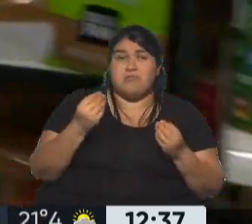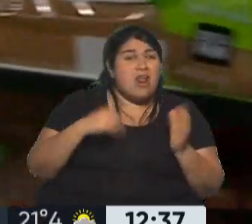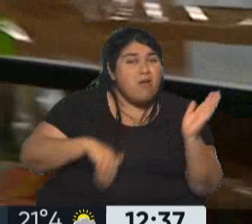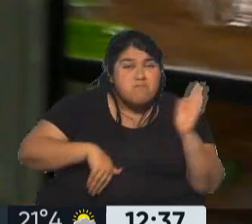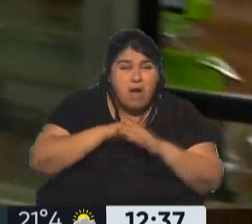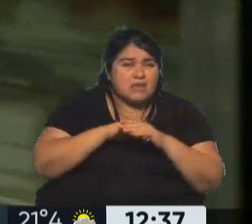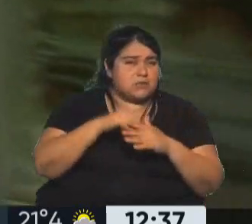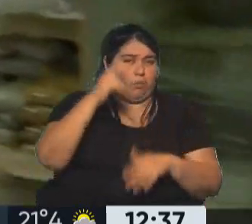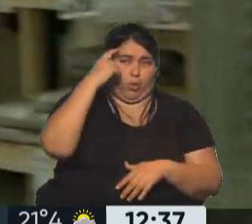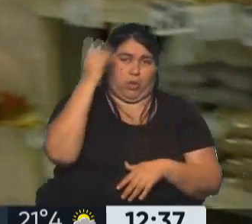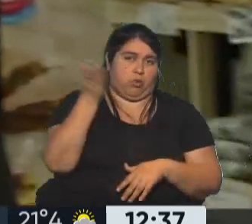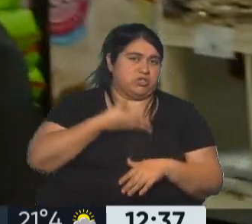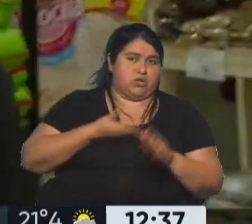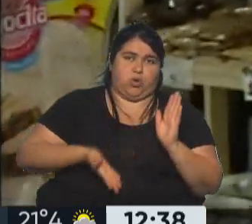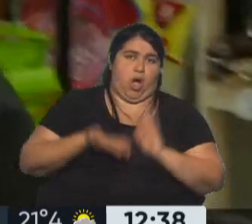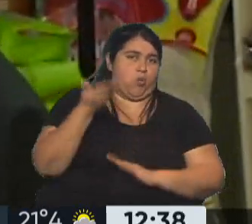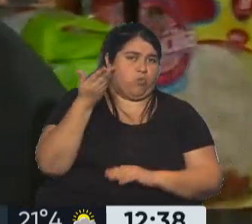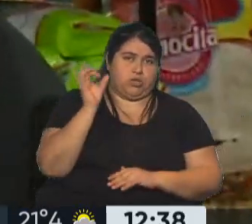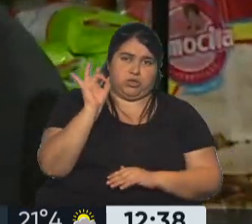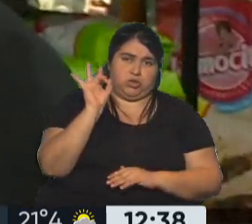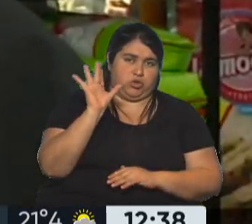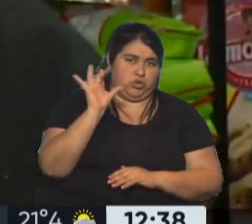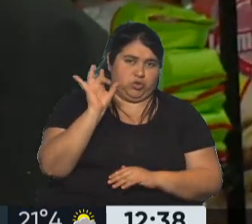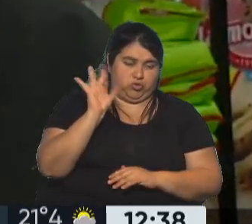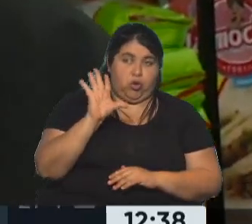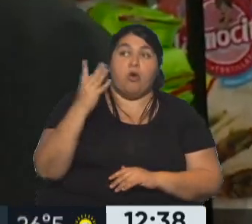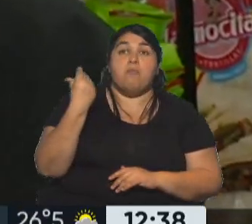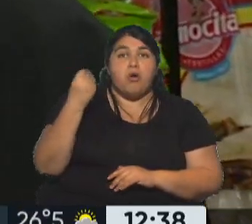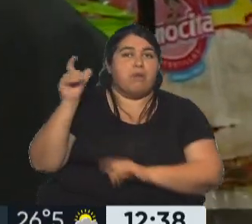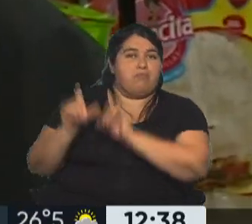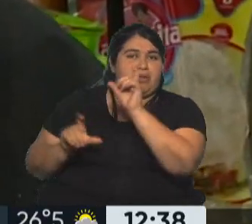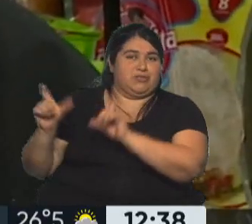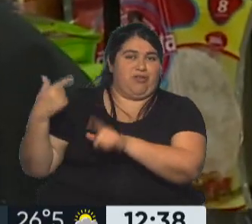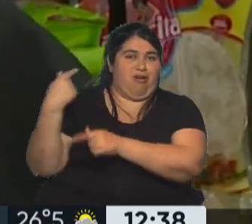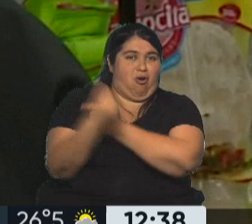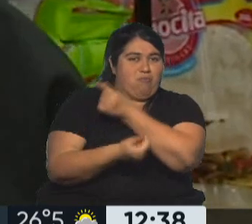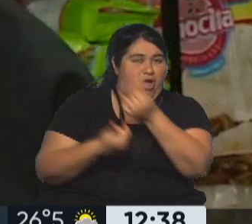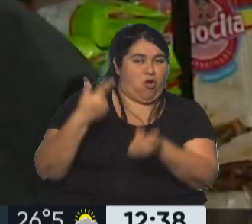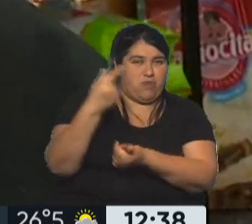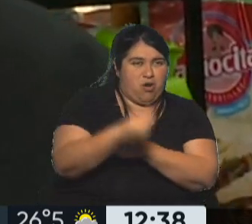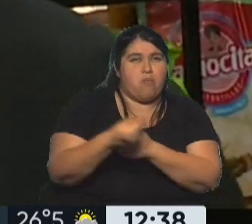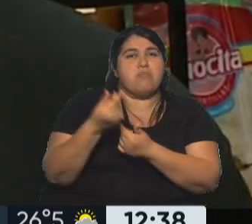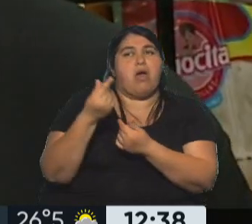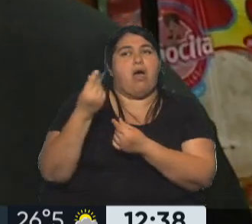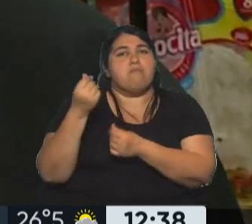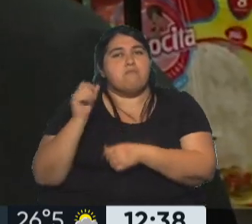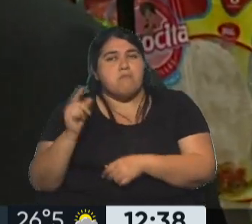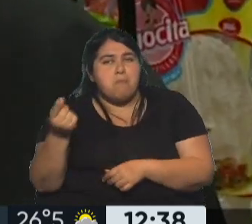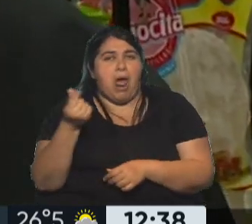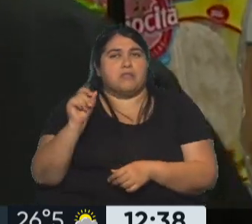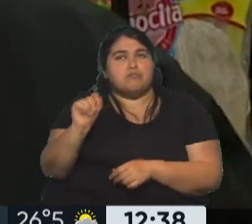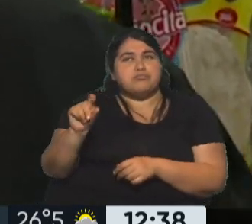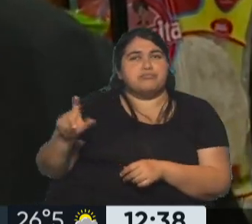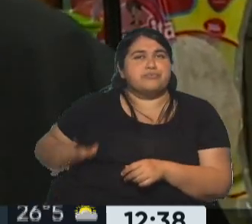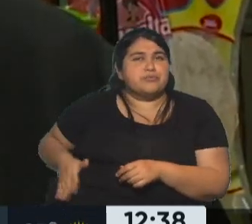este como para que este la gente pueda seguir este apostando o por lo menos este resguardando el dinero en ese